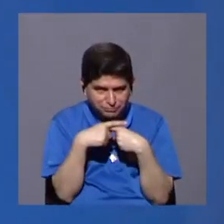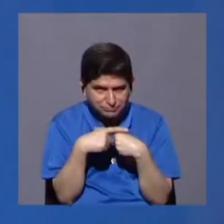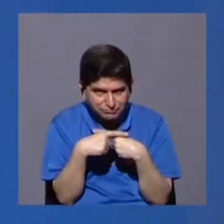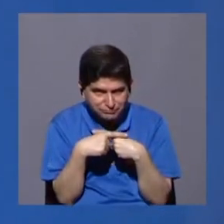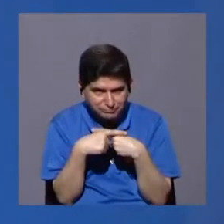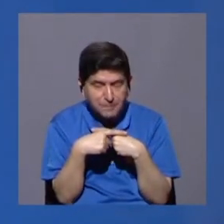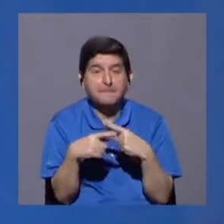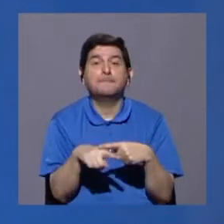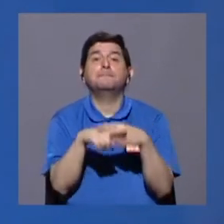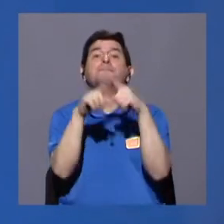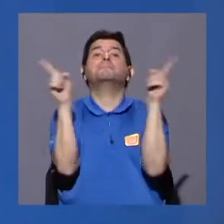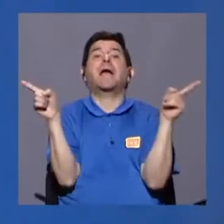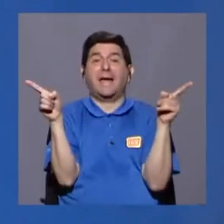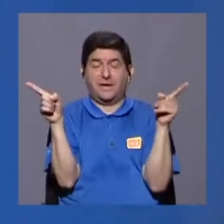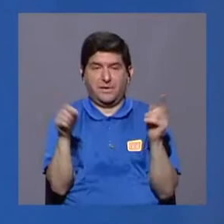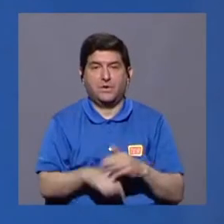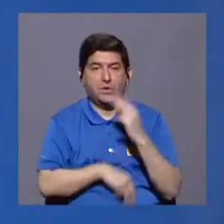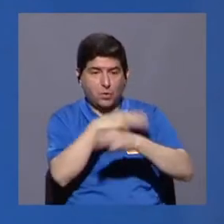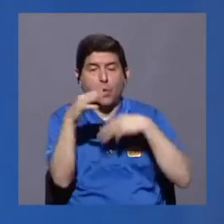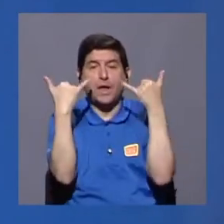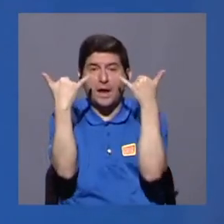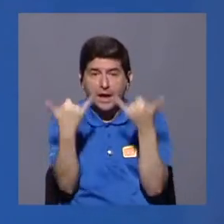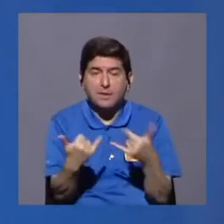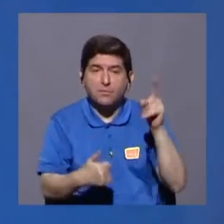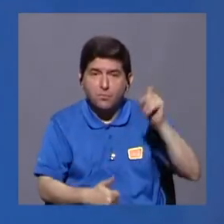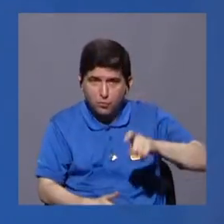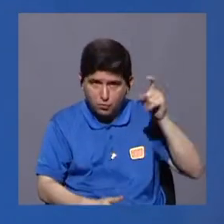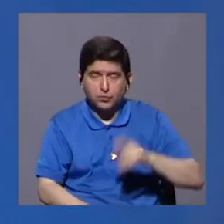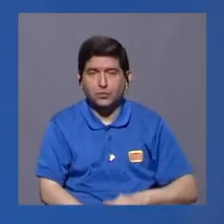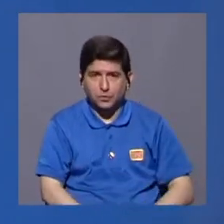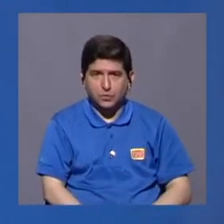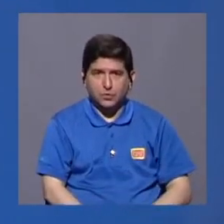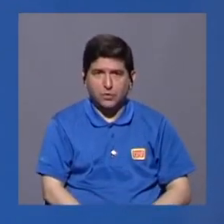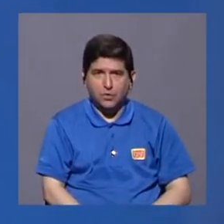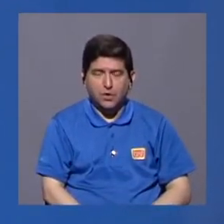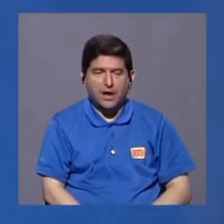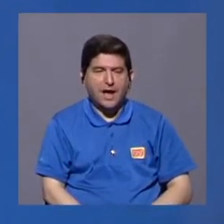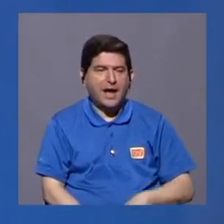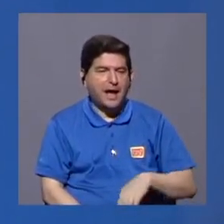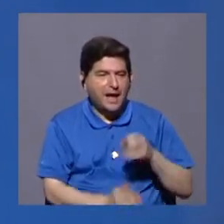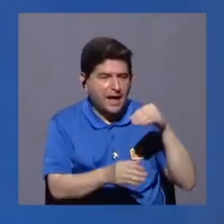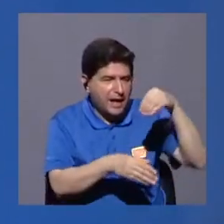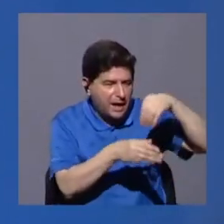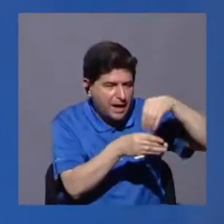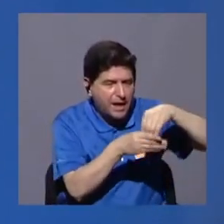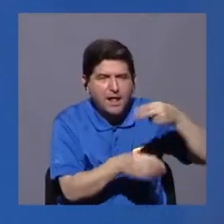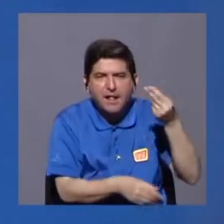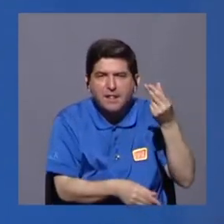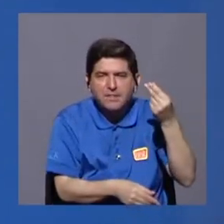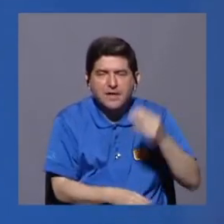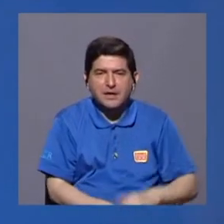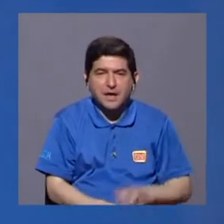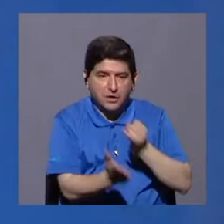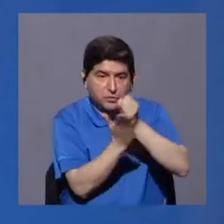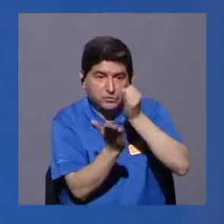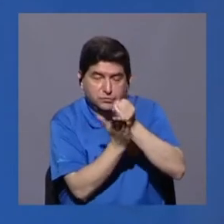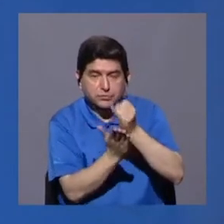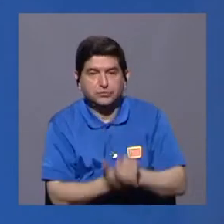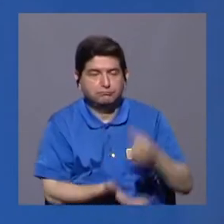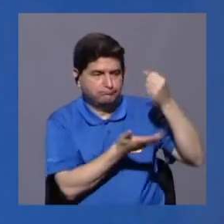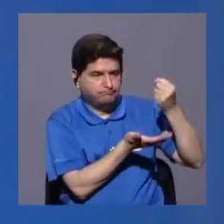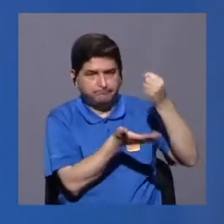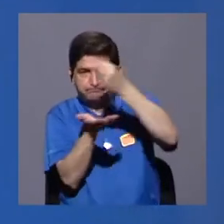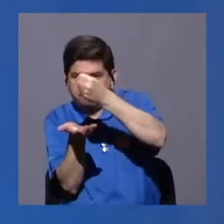pero además en el mundo actual se necesita mucho de los fondos de investigación y pienso que